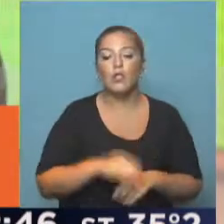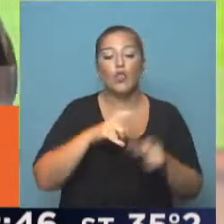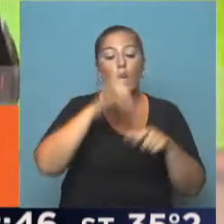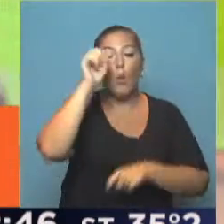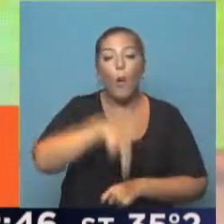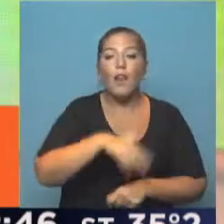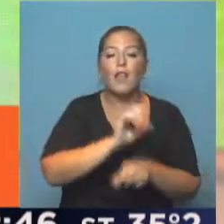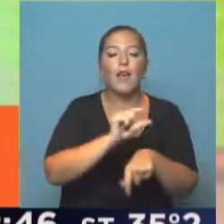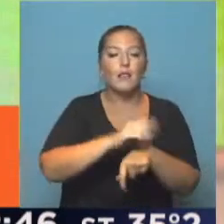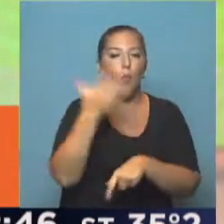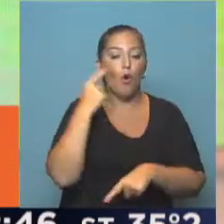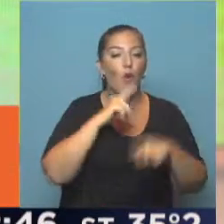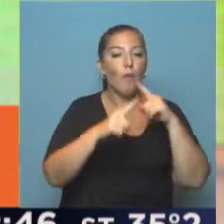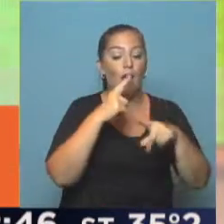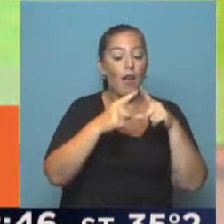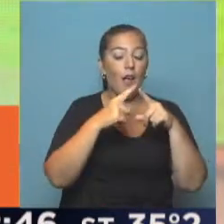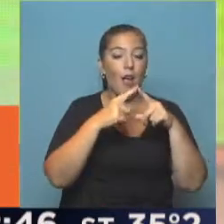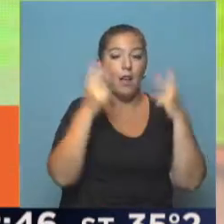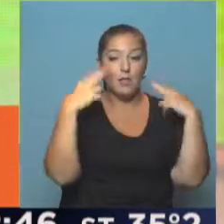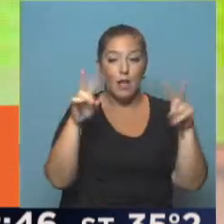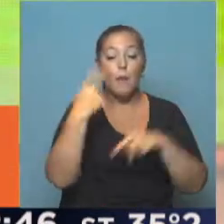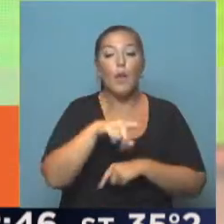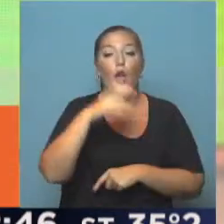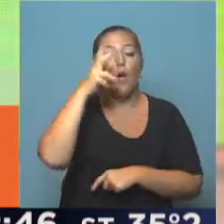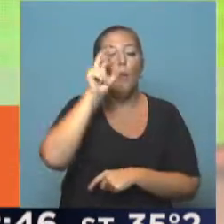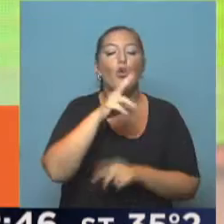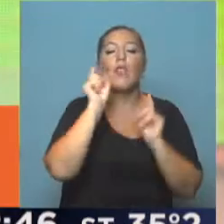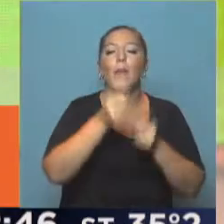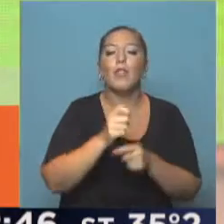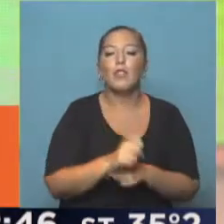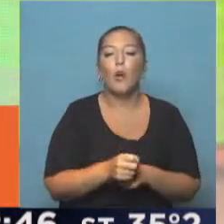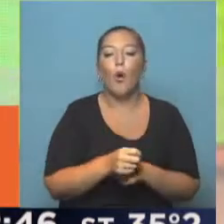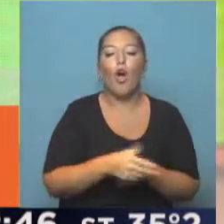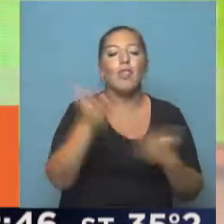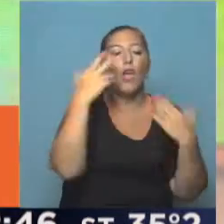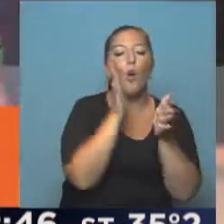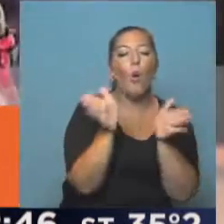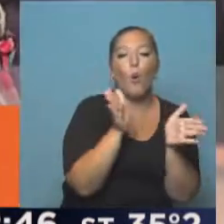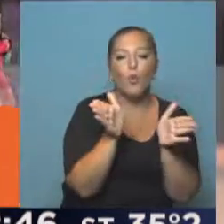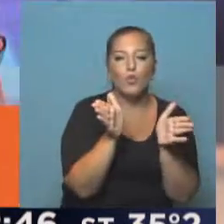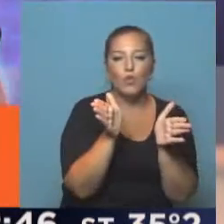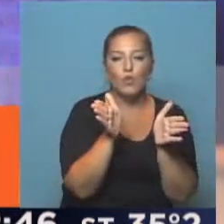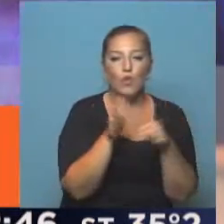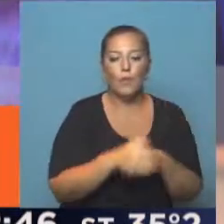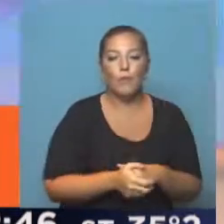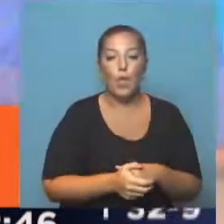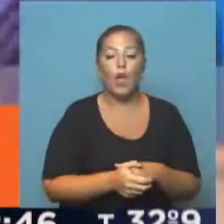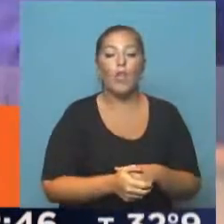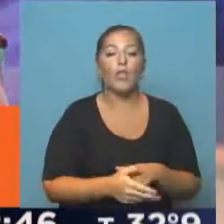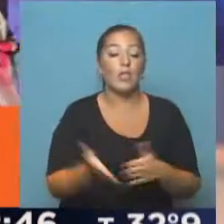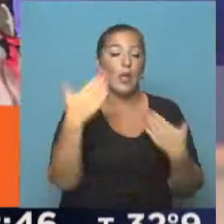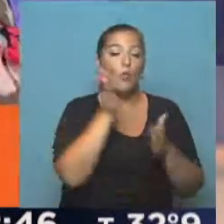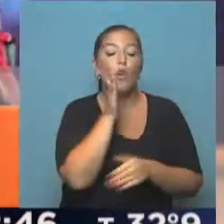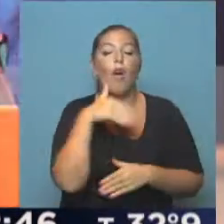fue canciller, pero Evo también tenía un doble discurso. Digamos, Evo Morales tenía un discurso hacia afuera en el